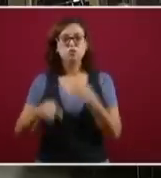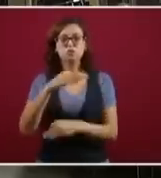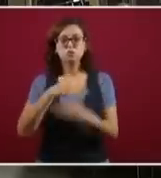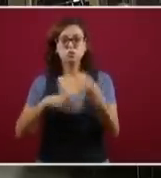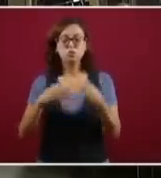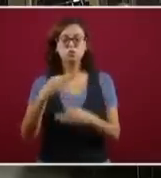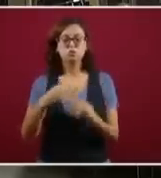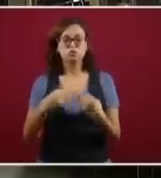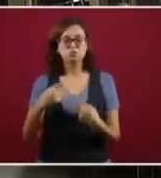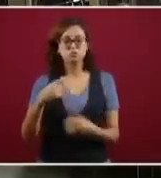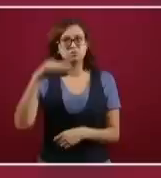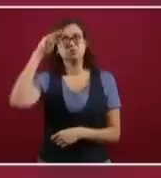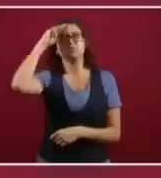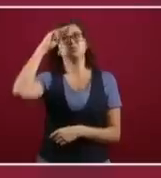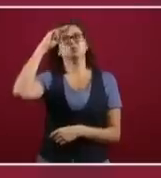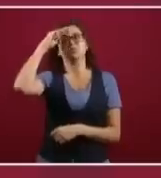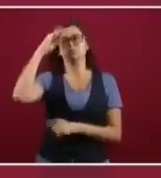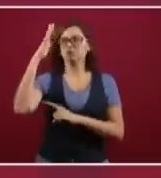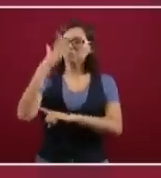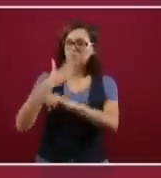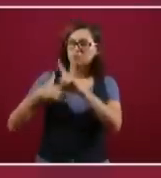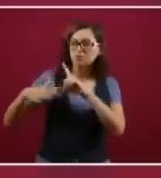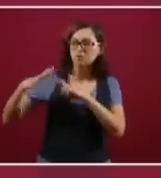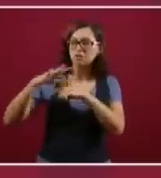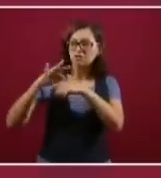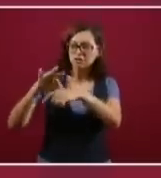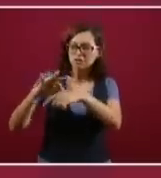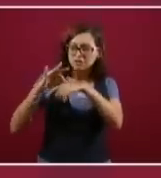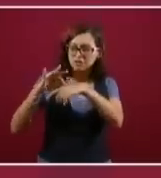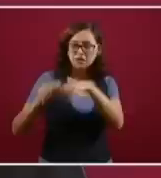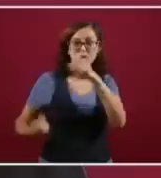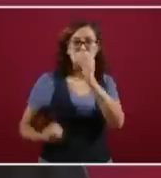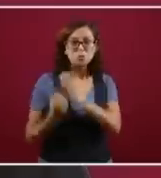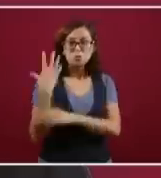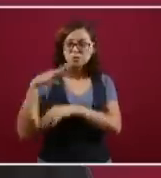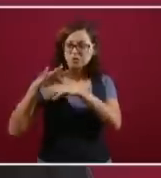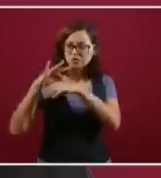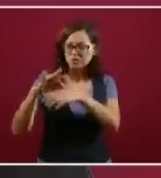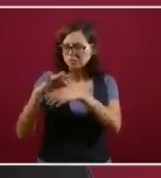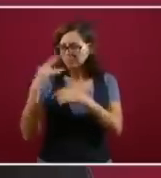un verdadero análisis de la realidad, de la nueva realidad,